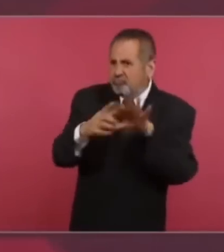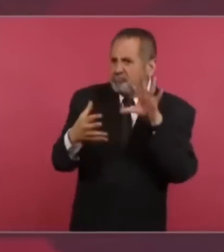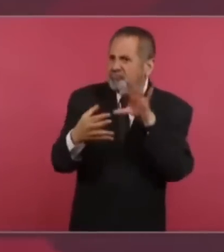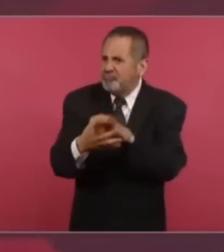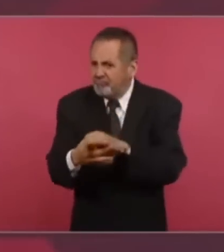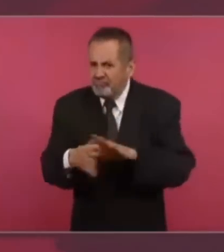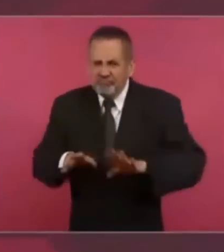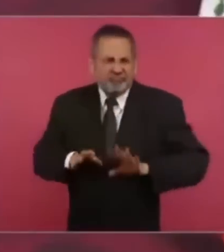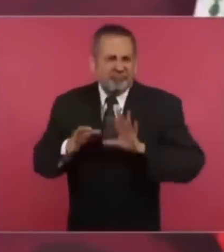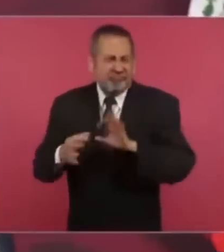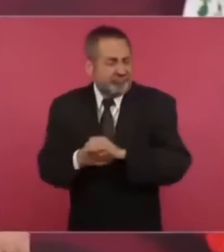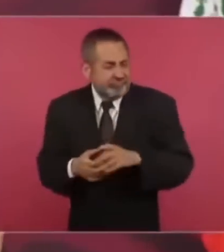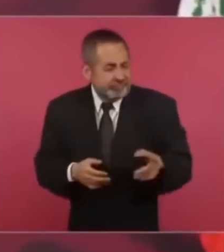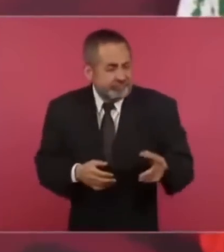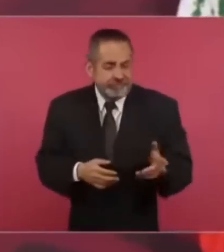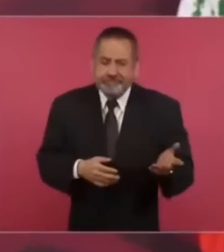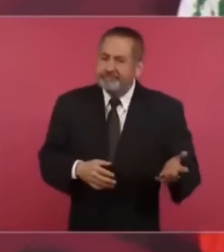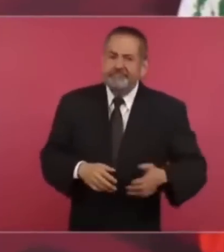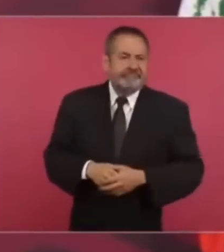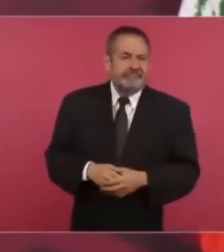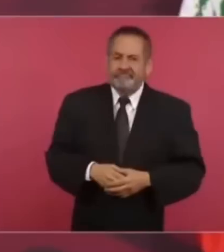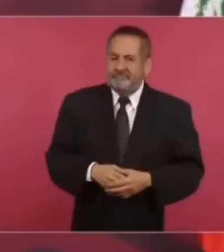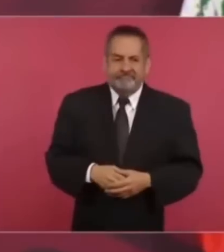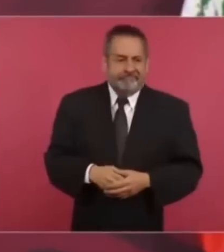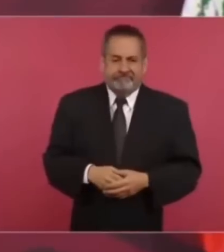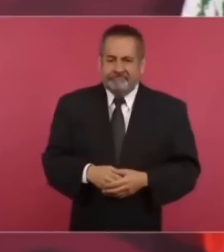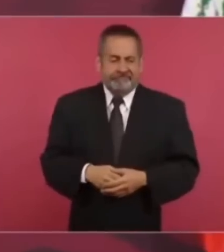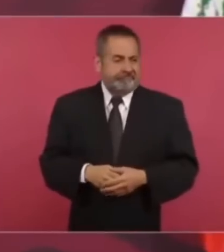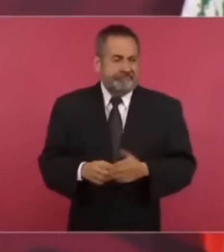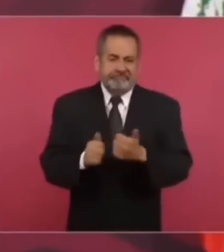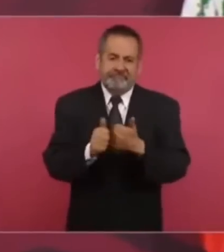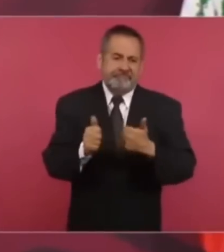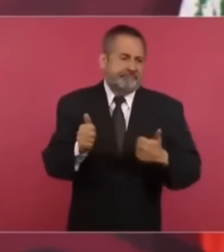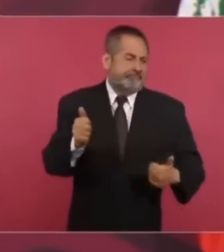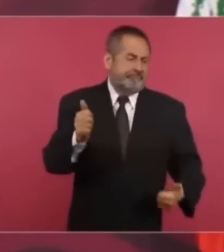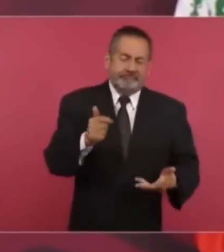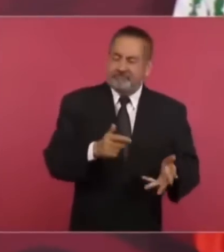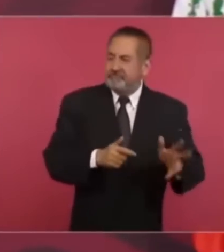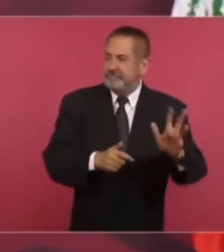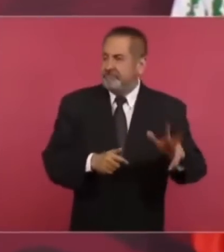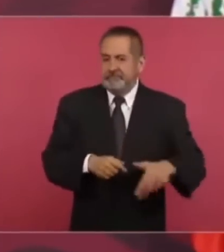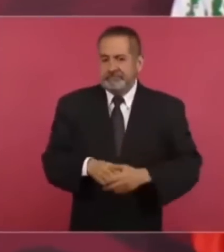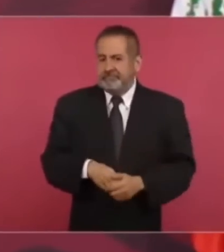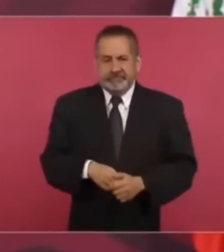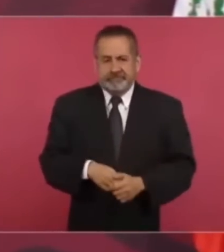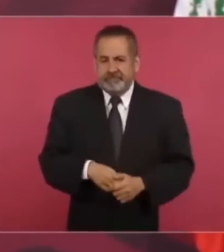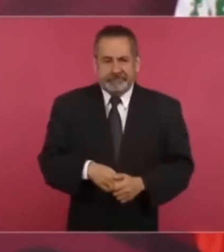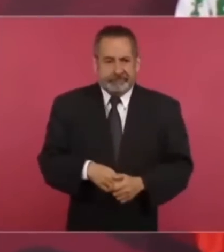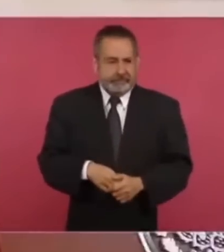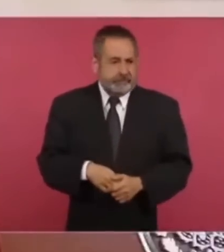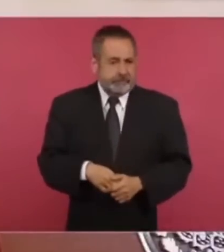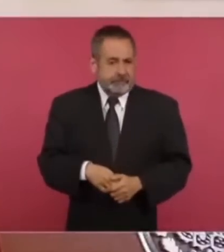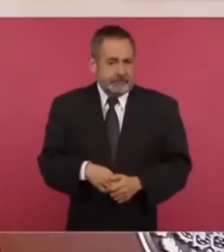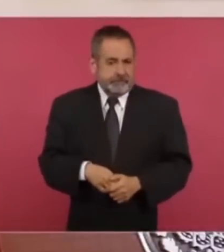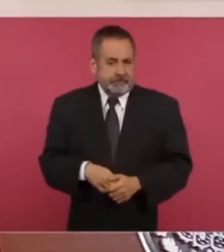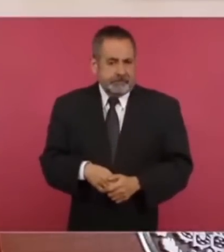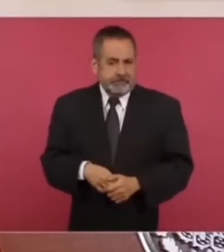culturalmente están muy atrasados o